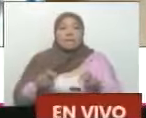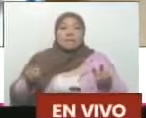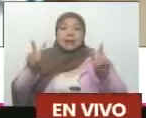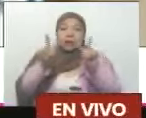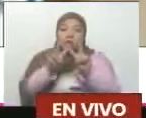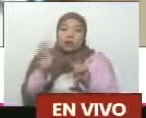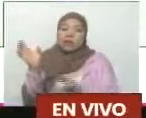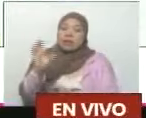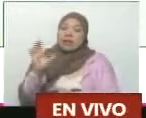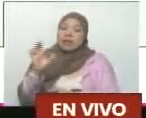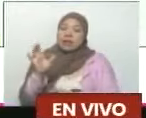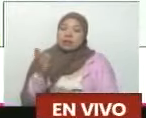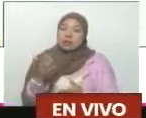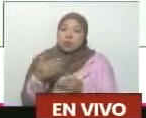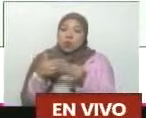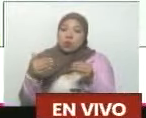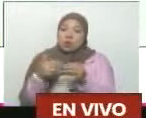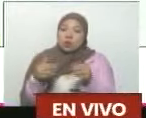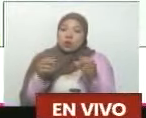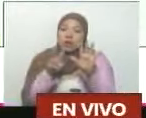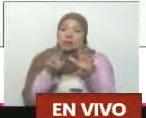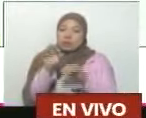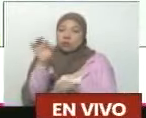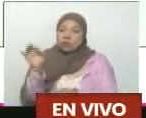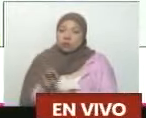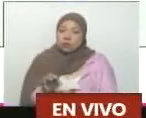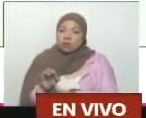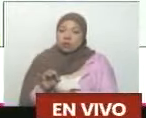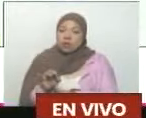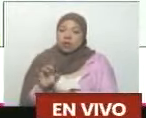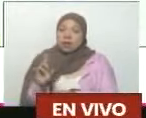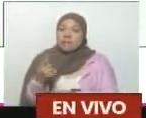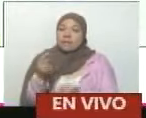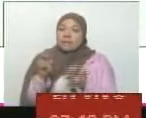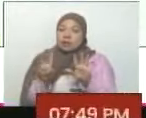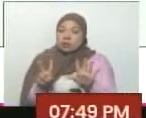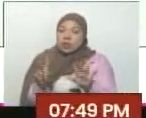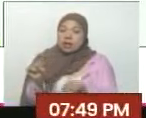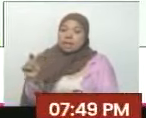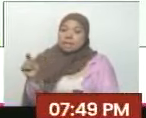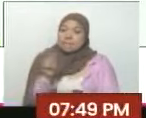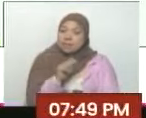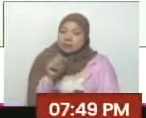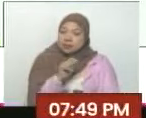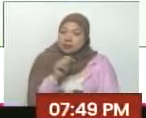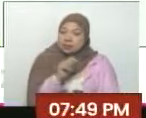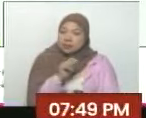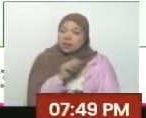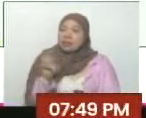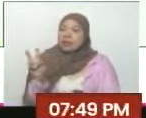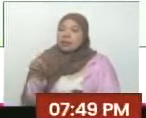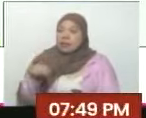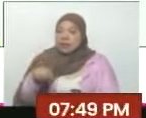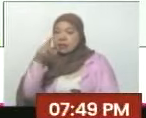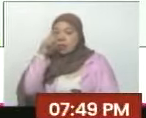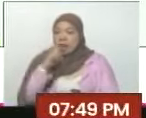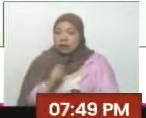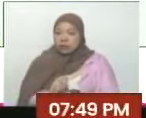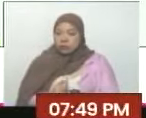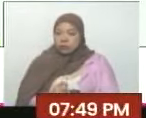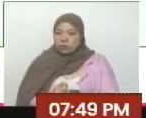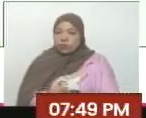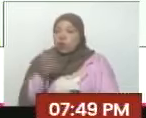en 70% en dólares al cierre del primer semestre de 2024, esto versus el 2023, lo dice que ha sido una